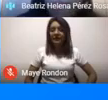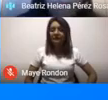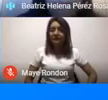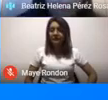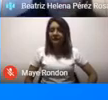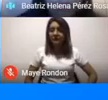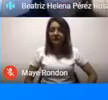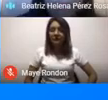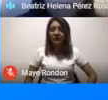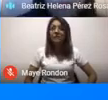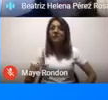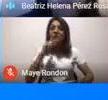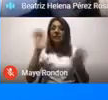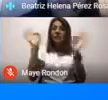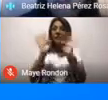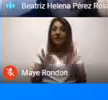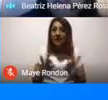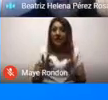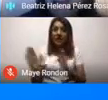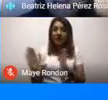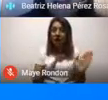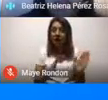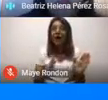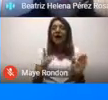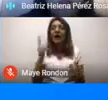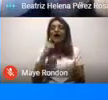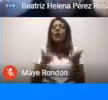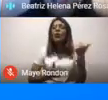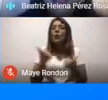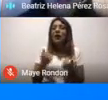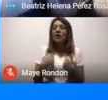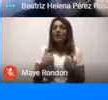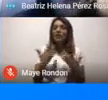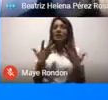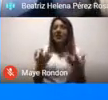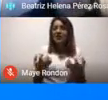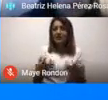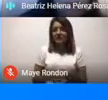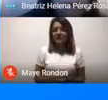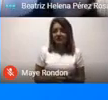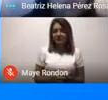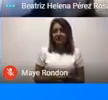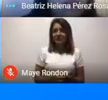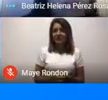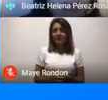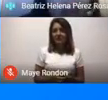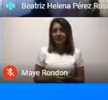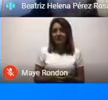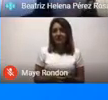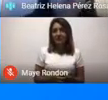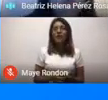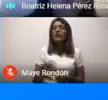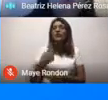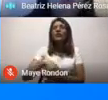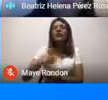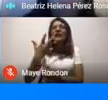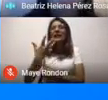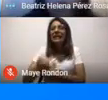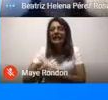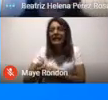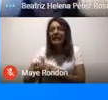Y esa preparación depende mucho de identificar qué queremos. Siguiente. Aquí. ¿Qué queremos como